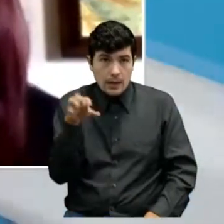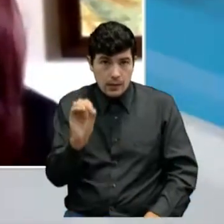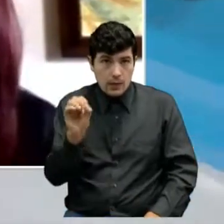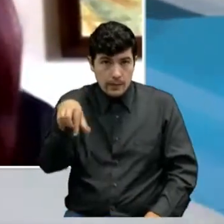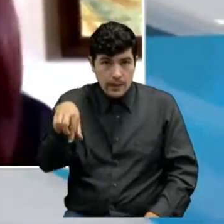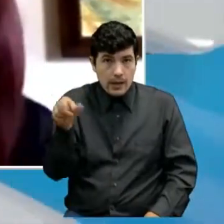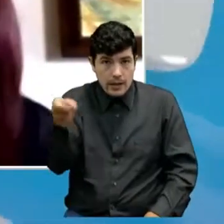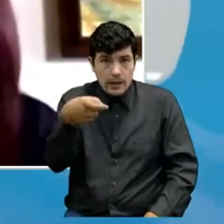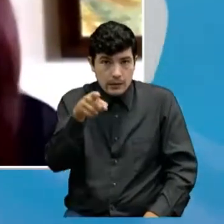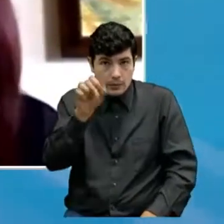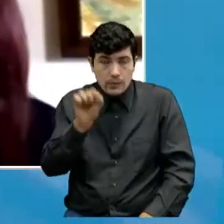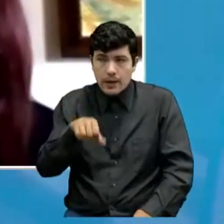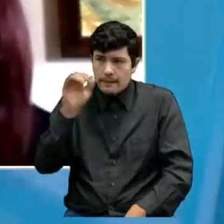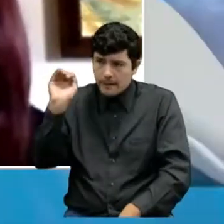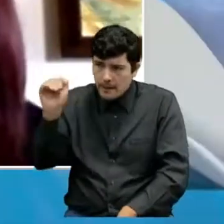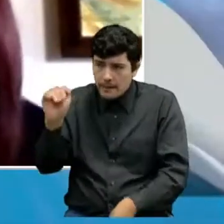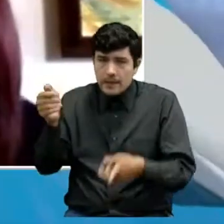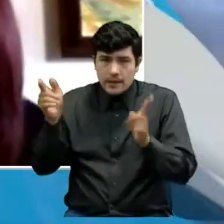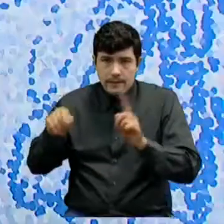Perfecto.